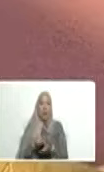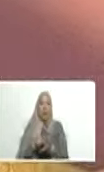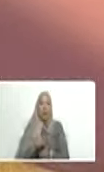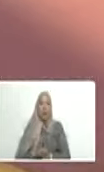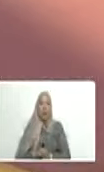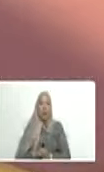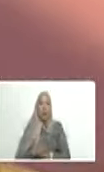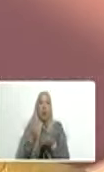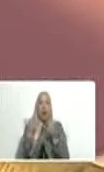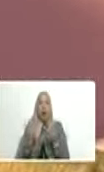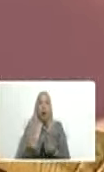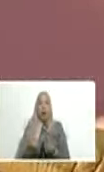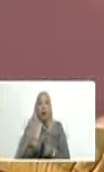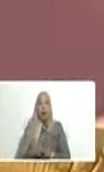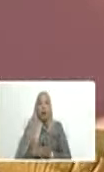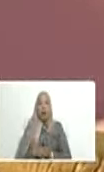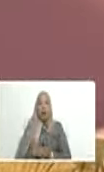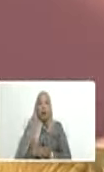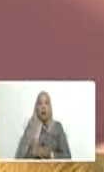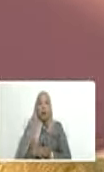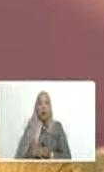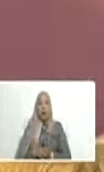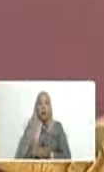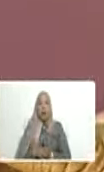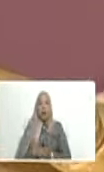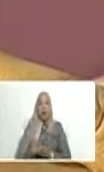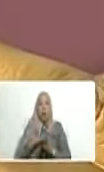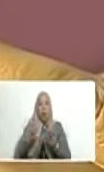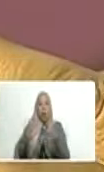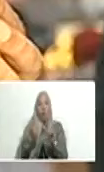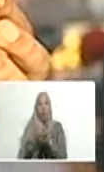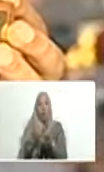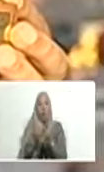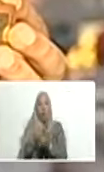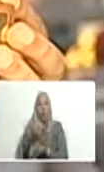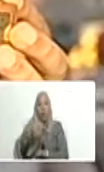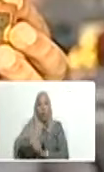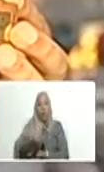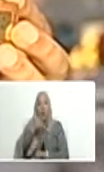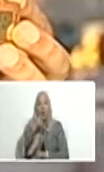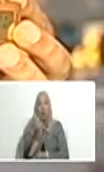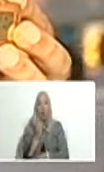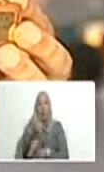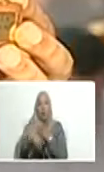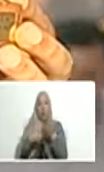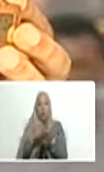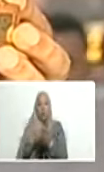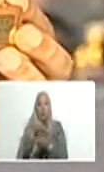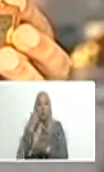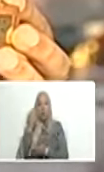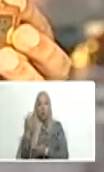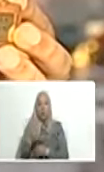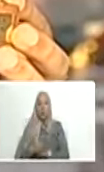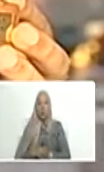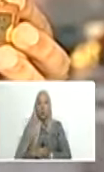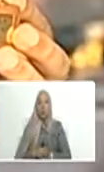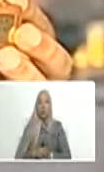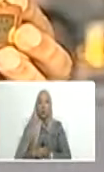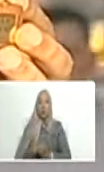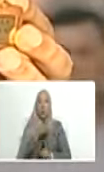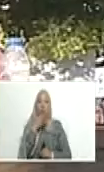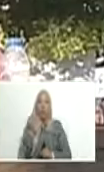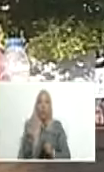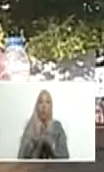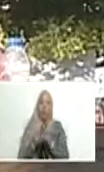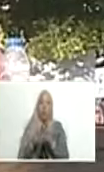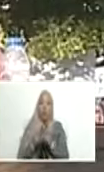Y ahora hemos fundado, Carla, aquí está Eulalia Ramos Sánchez, mejor